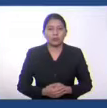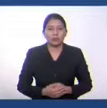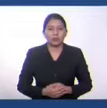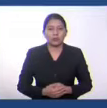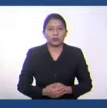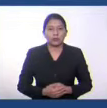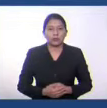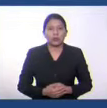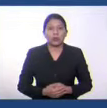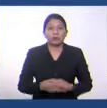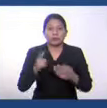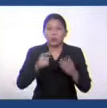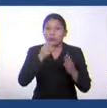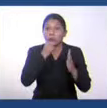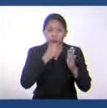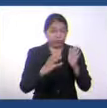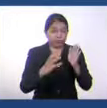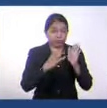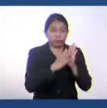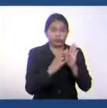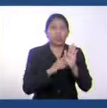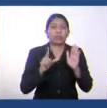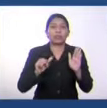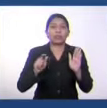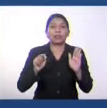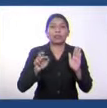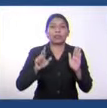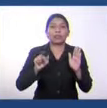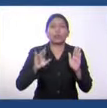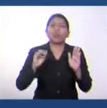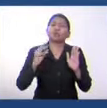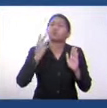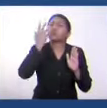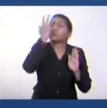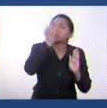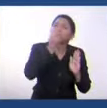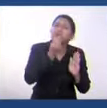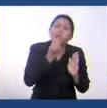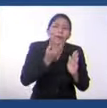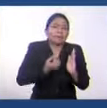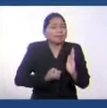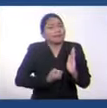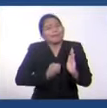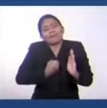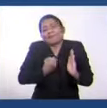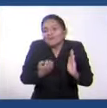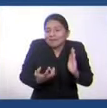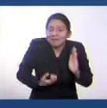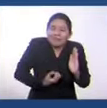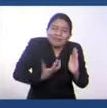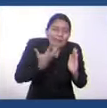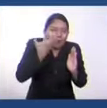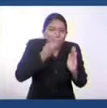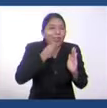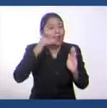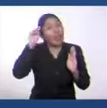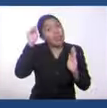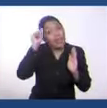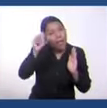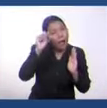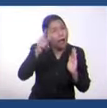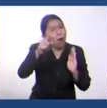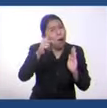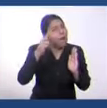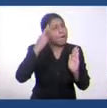Los textos literarios tienen un propósito artístico o estético. Buscan eventualmente transmitir enseñanzas o hacer